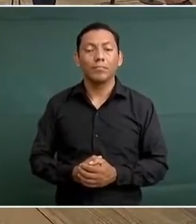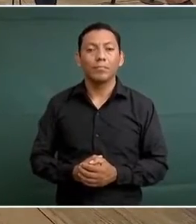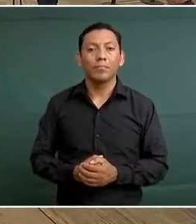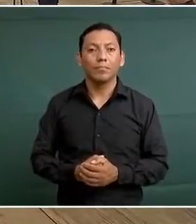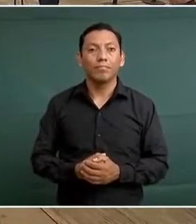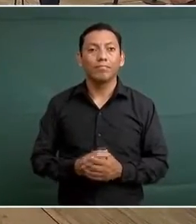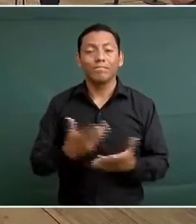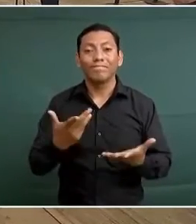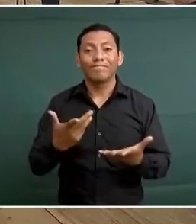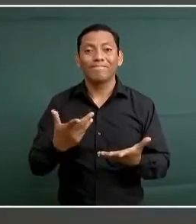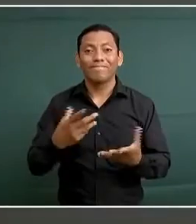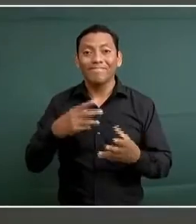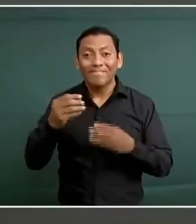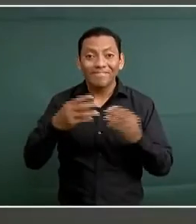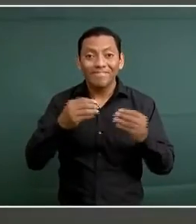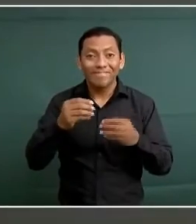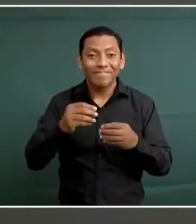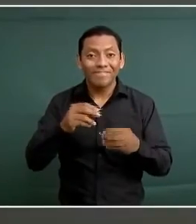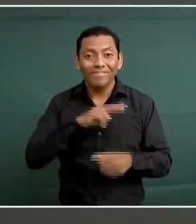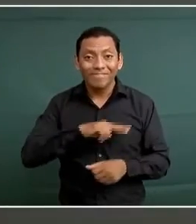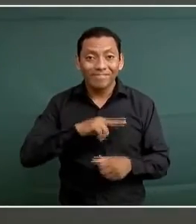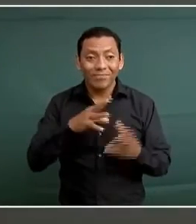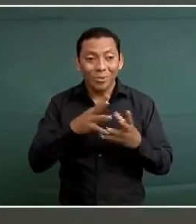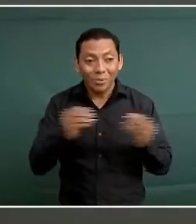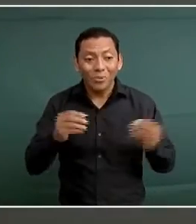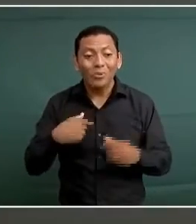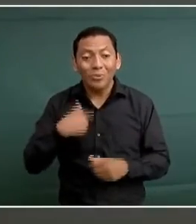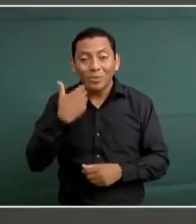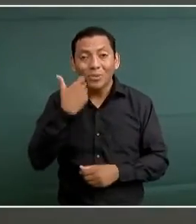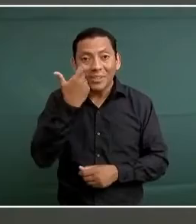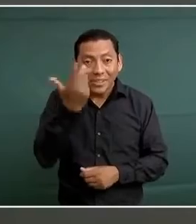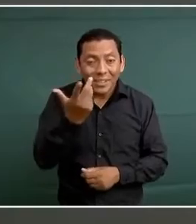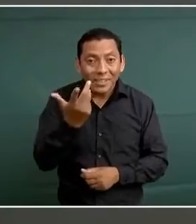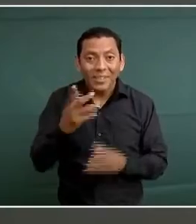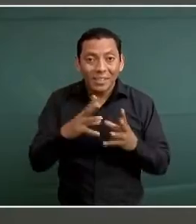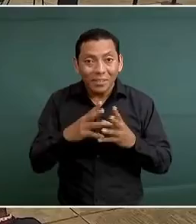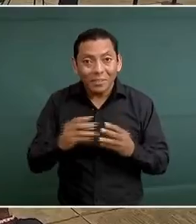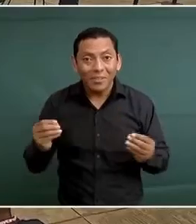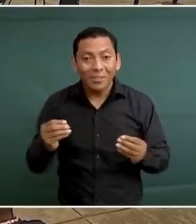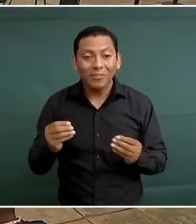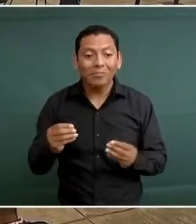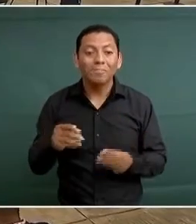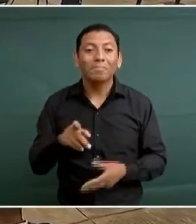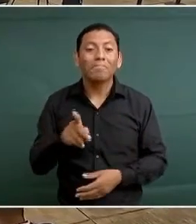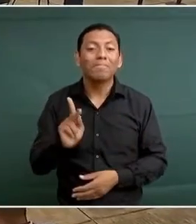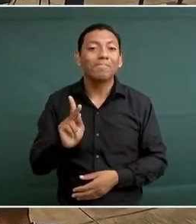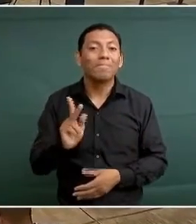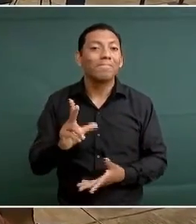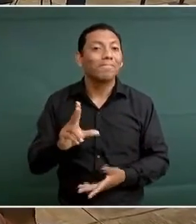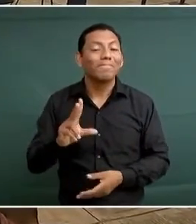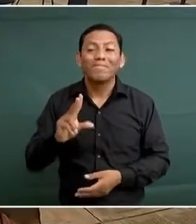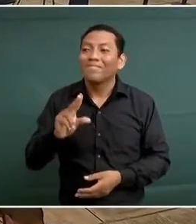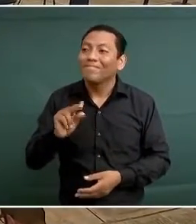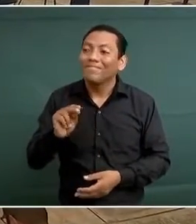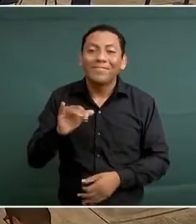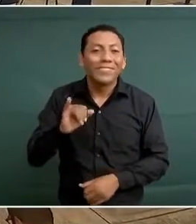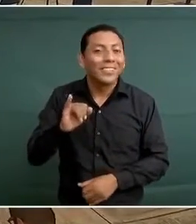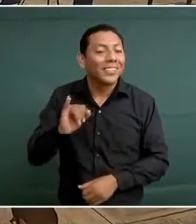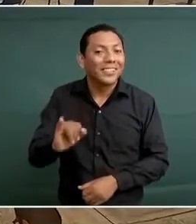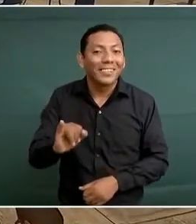completo el virus pero este no es así es